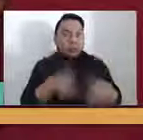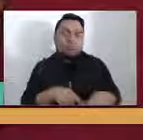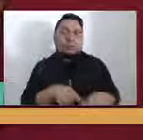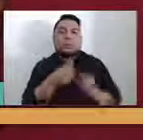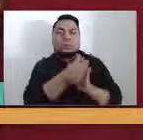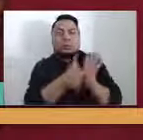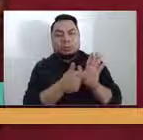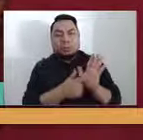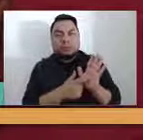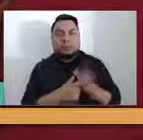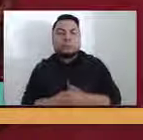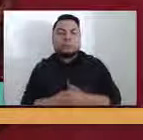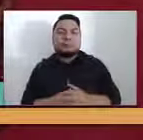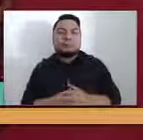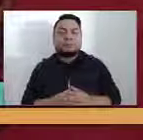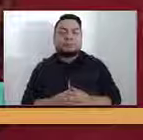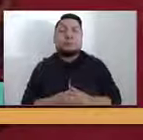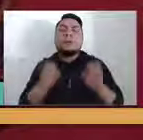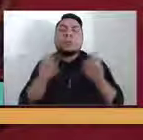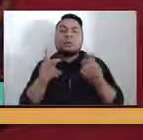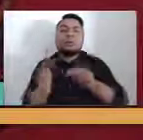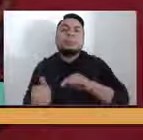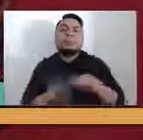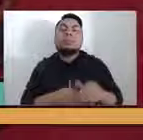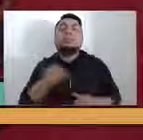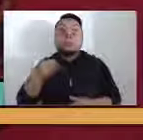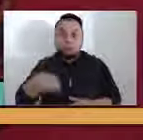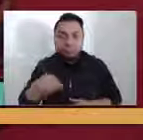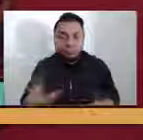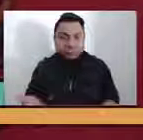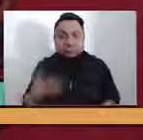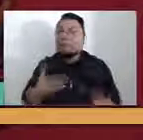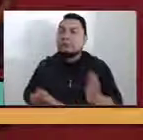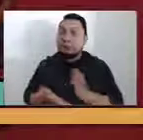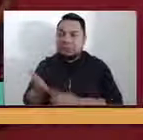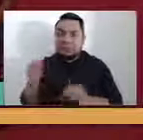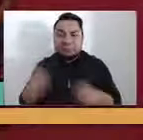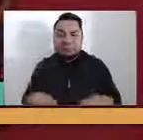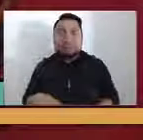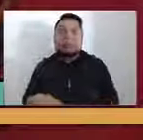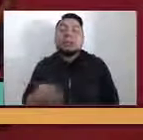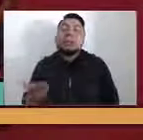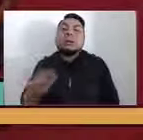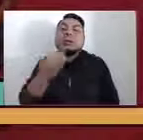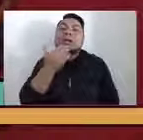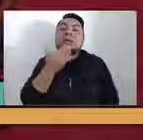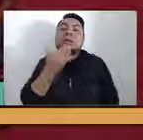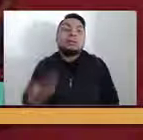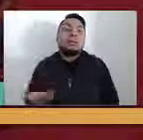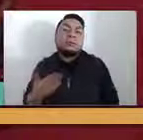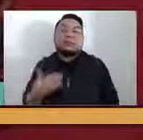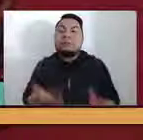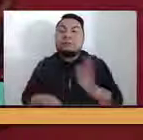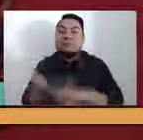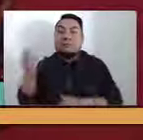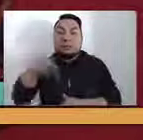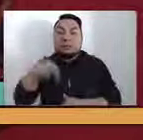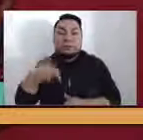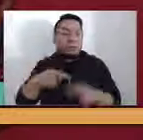presente. Muy bien, eso se hizo así y así fue. Más bien, quien no se puede retirar de la